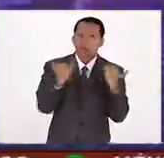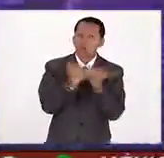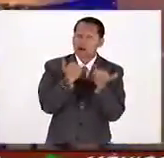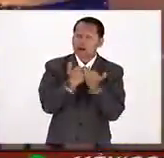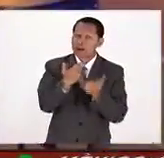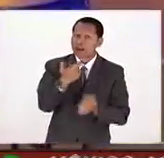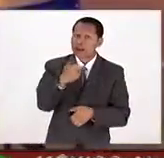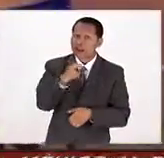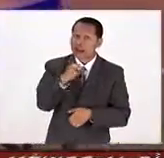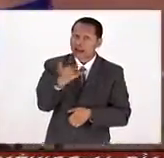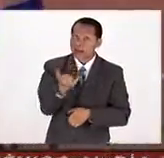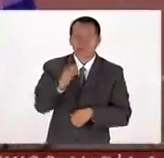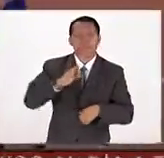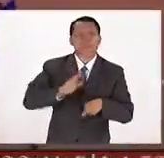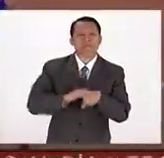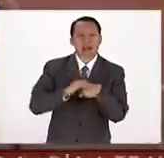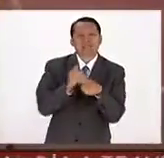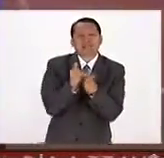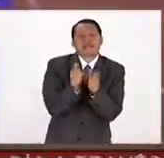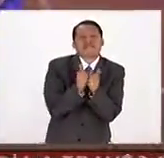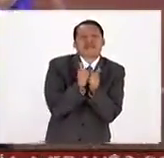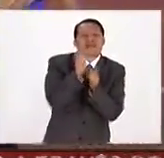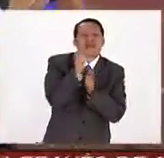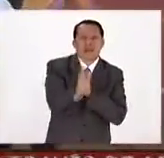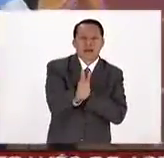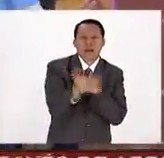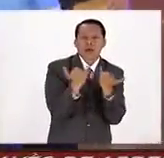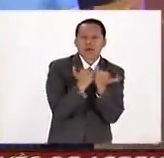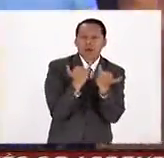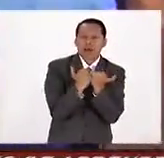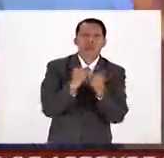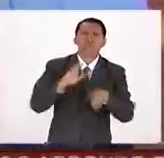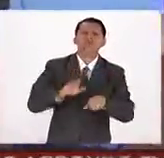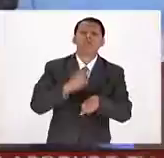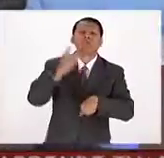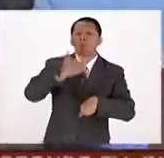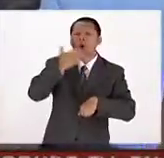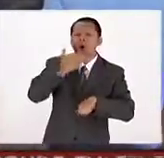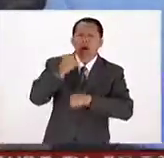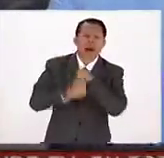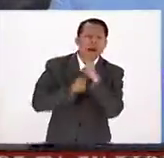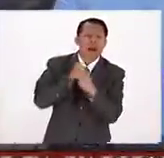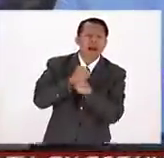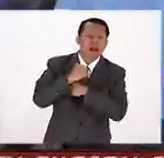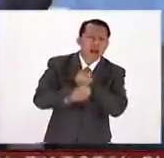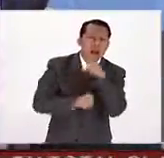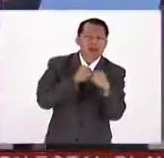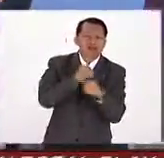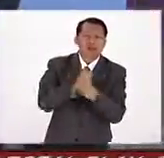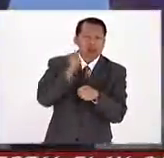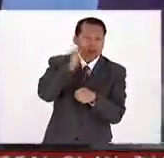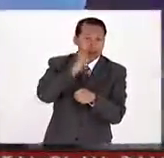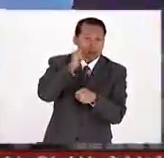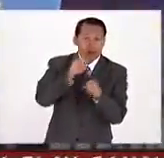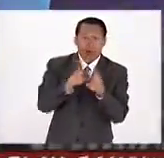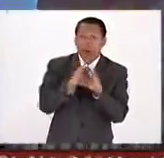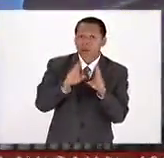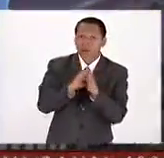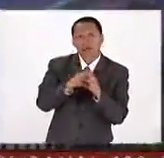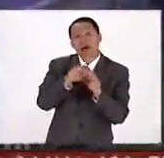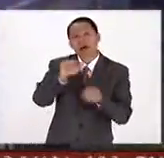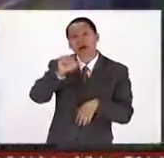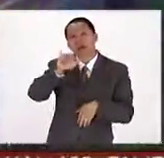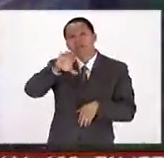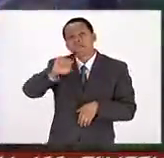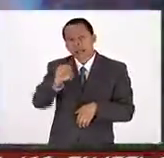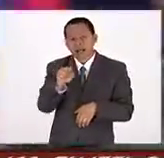tiene una amplia ventaja. Los demócratas de manera tradicional han buscado limitar la venta de armamento, han buscado